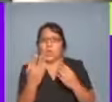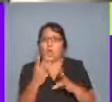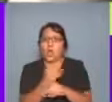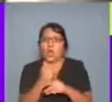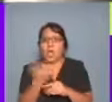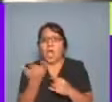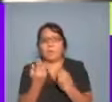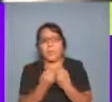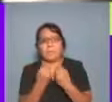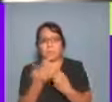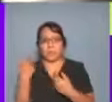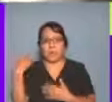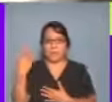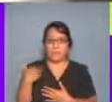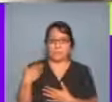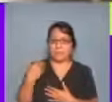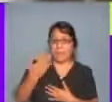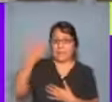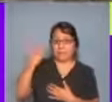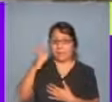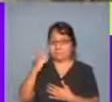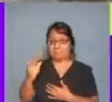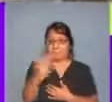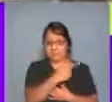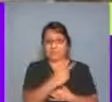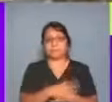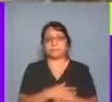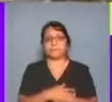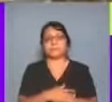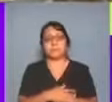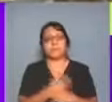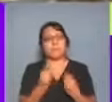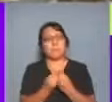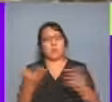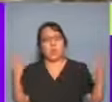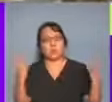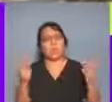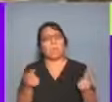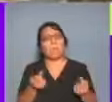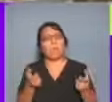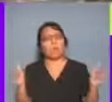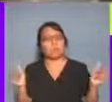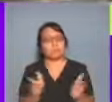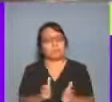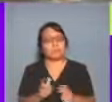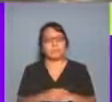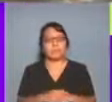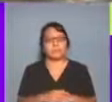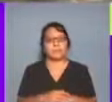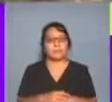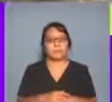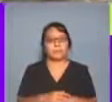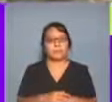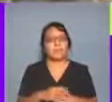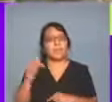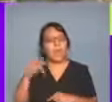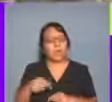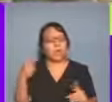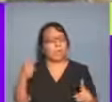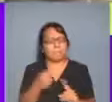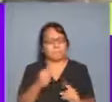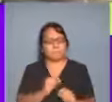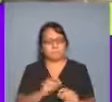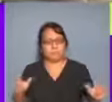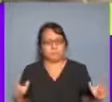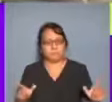parada que está a mis espaldas y como ustedes pueden notar ya no hay tantas personas pero muchos también se impactaron con la noticia de